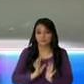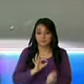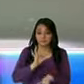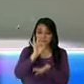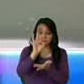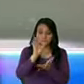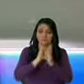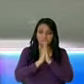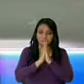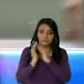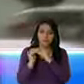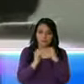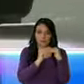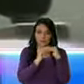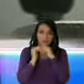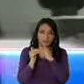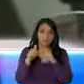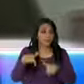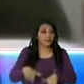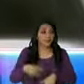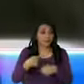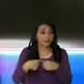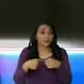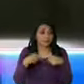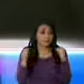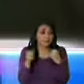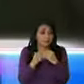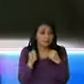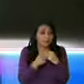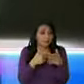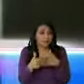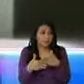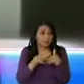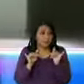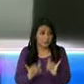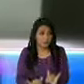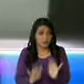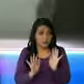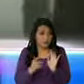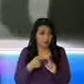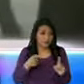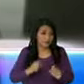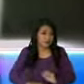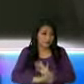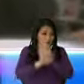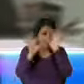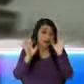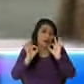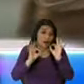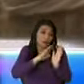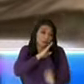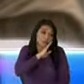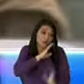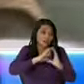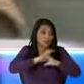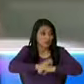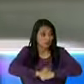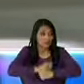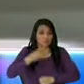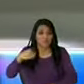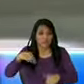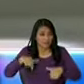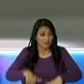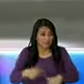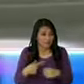la democracia. ¿El frío no ha sido un impedimento para que ustedes se encuentren desde tempranas horas de este día miércoles? Bastante frío